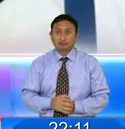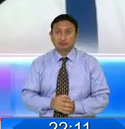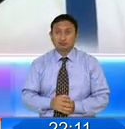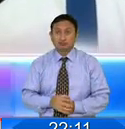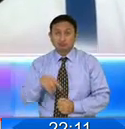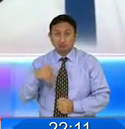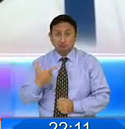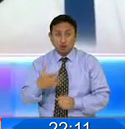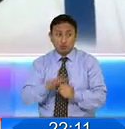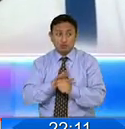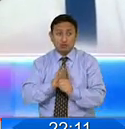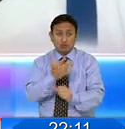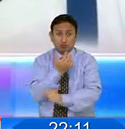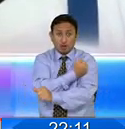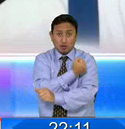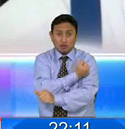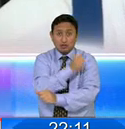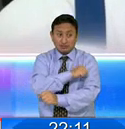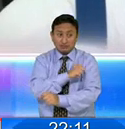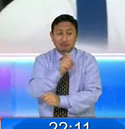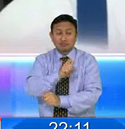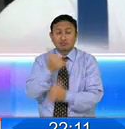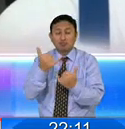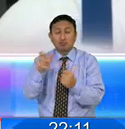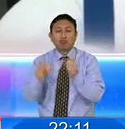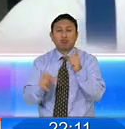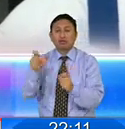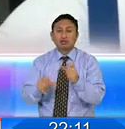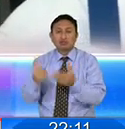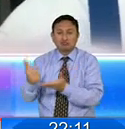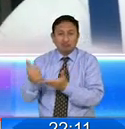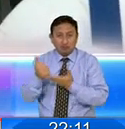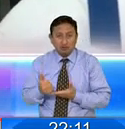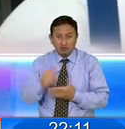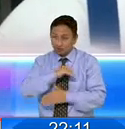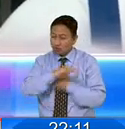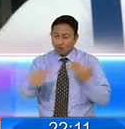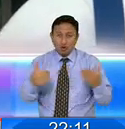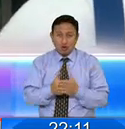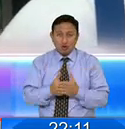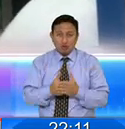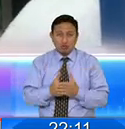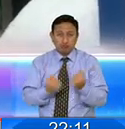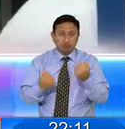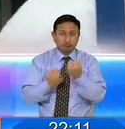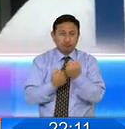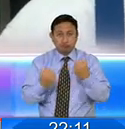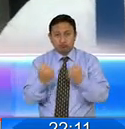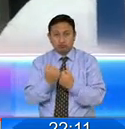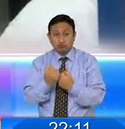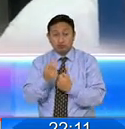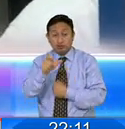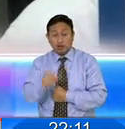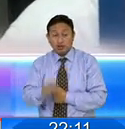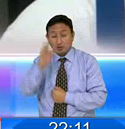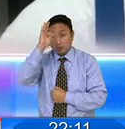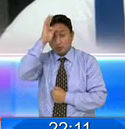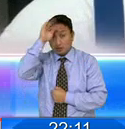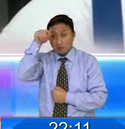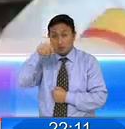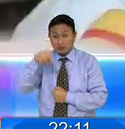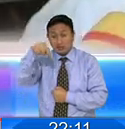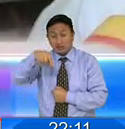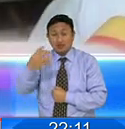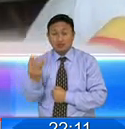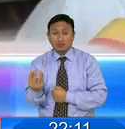dotación suficiente de vacunas, lo que necesitamos es hacer este trabajo entre todos, ¿no? Porque recuerden, el personal de salud también es